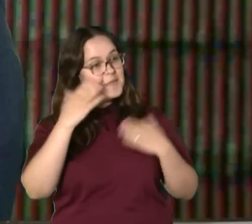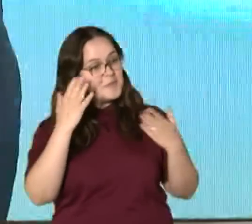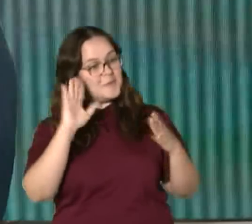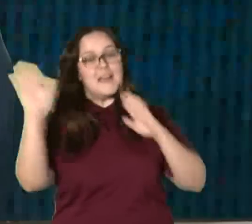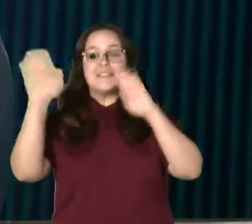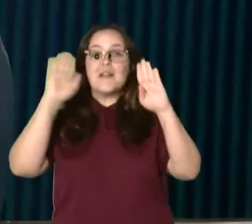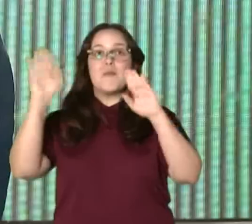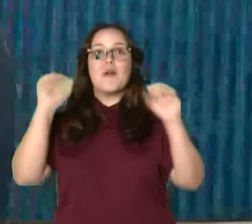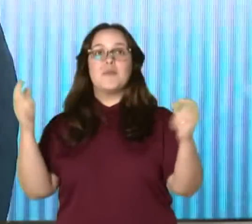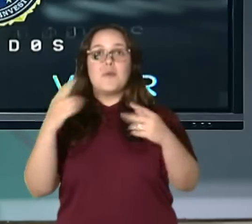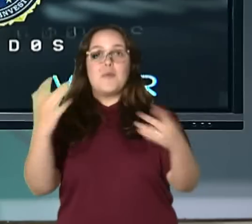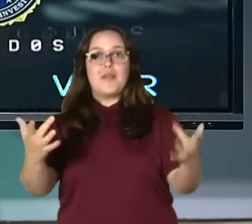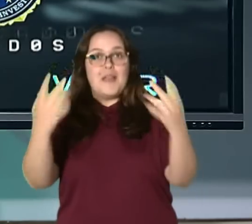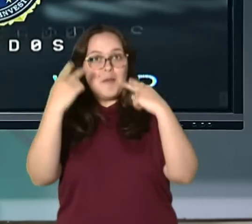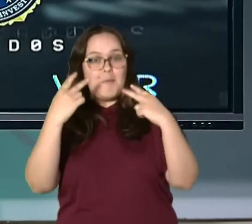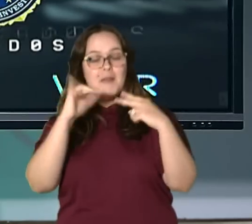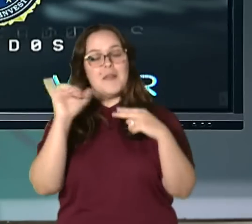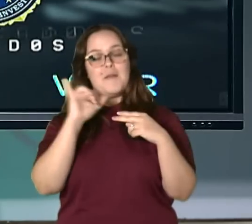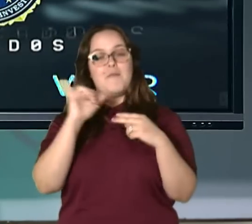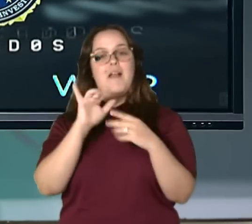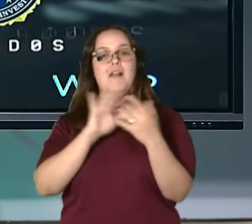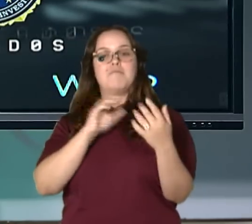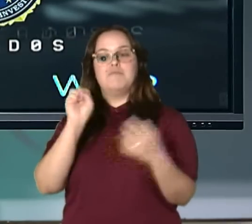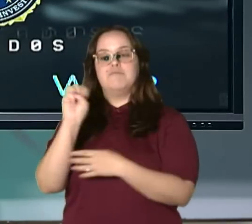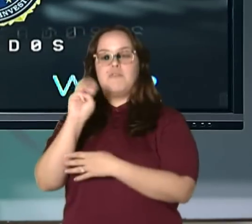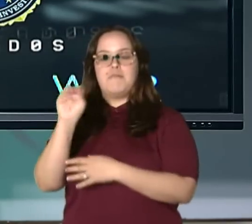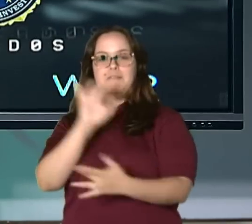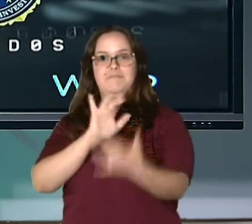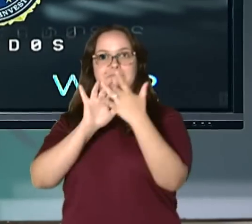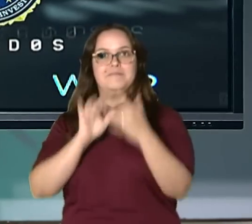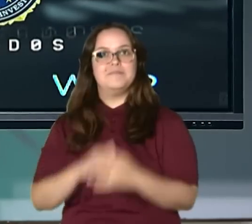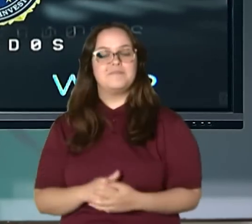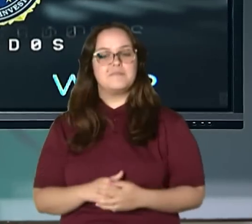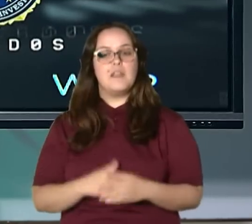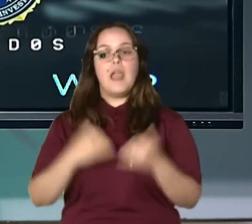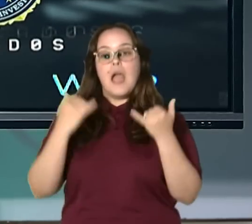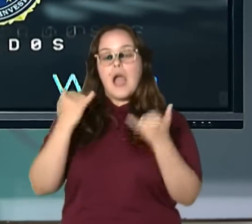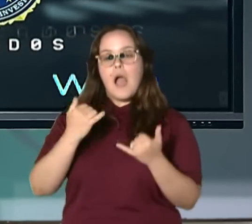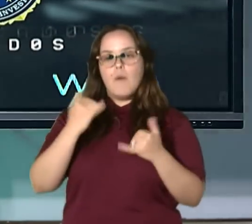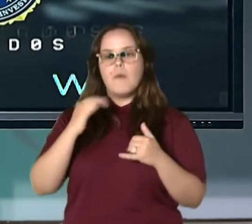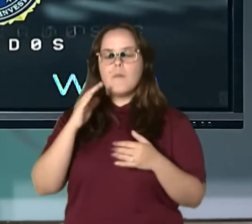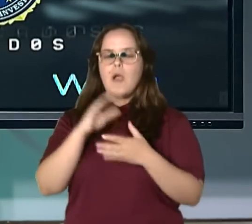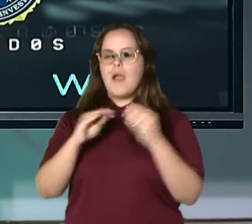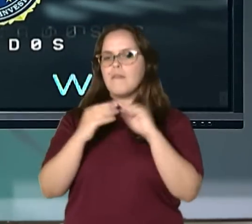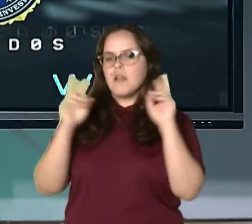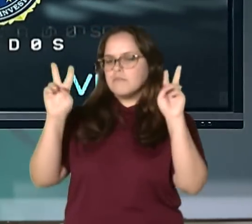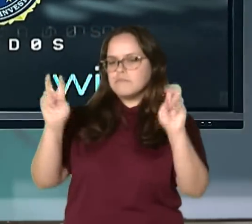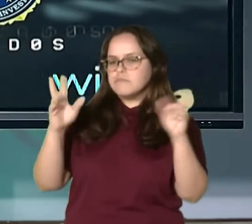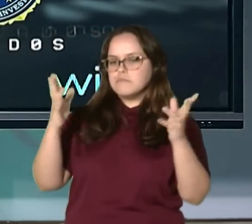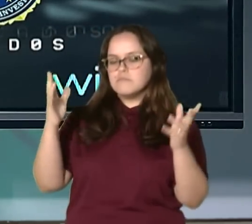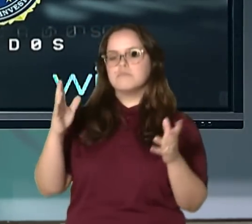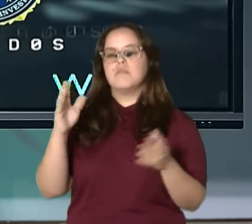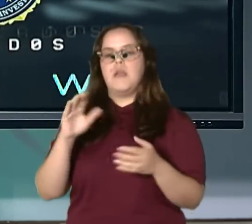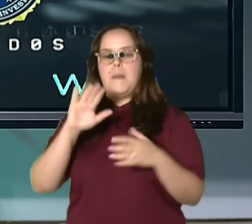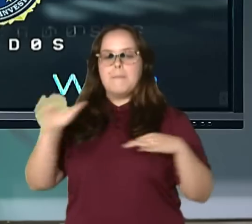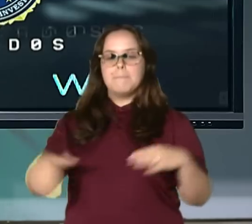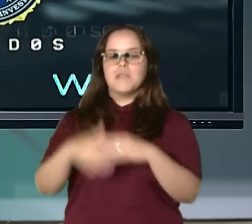vamos a orientar a nuestro pueblo a nuestra gente vamos a hablar en estos momentos lo que Son capitulaciones matrimoniales